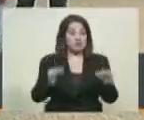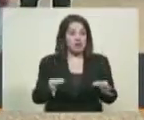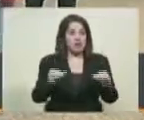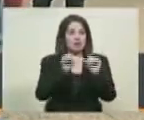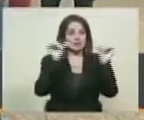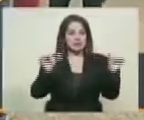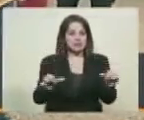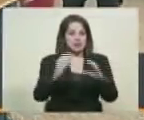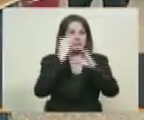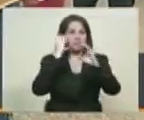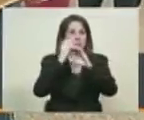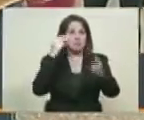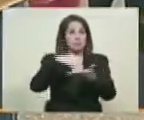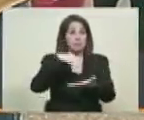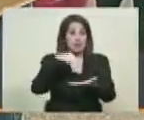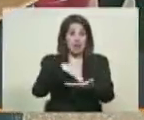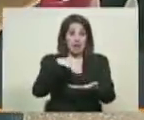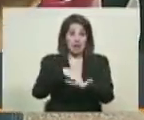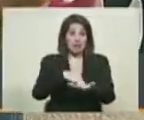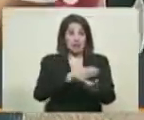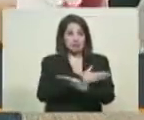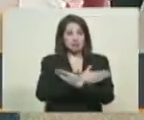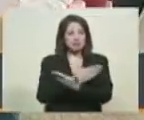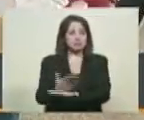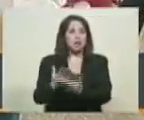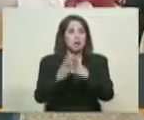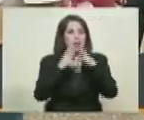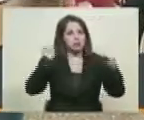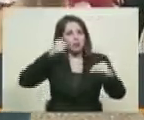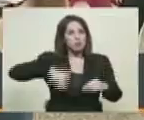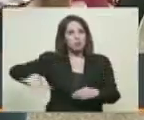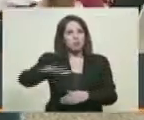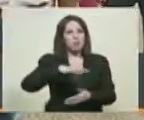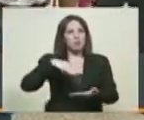sistema Transmiranda para el pueblo mirandino.